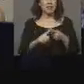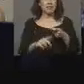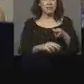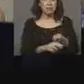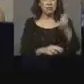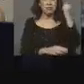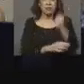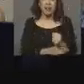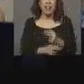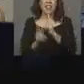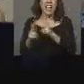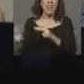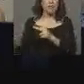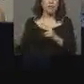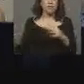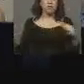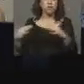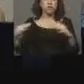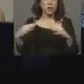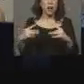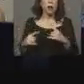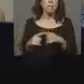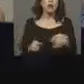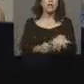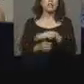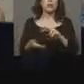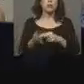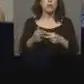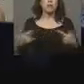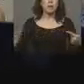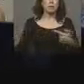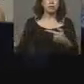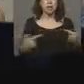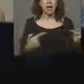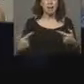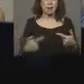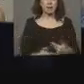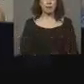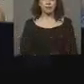guerra cuando es cometida en el contexto de un conflicto armado.